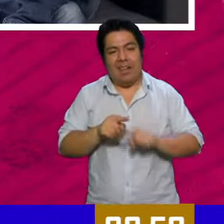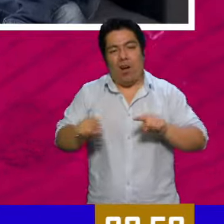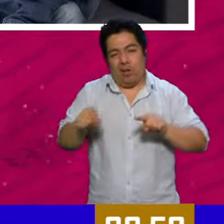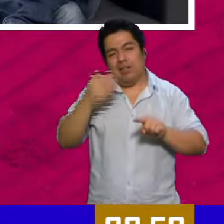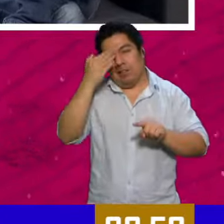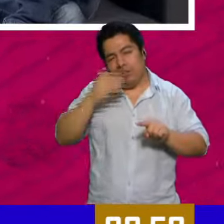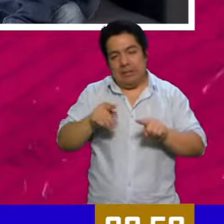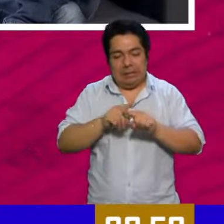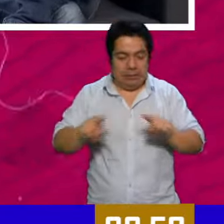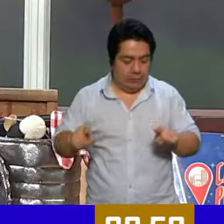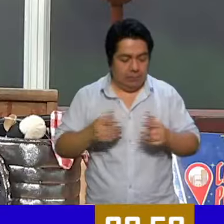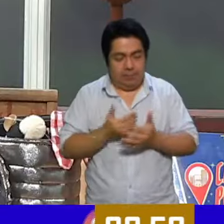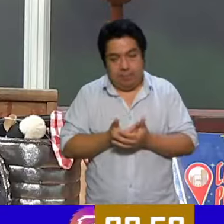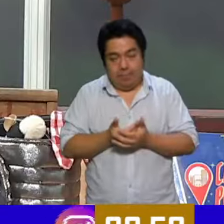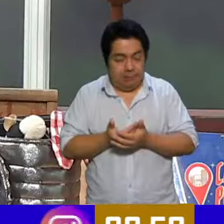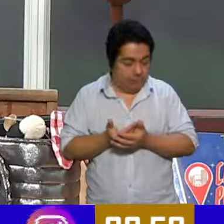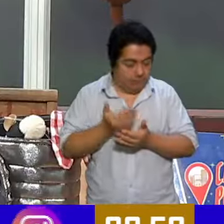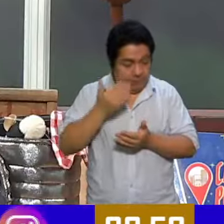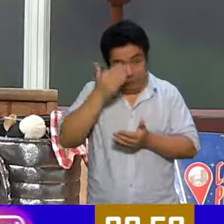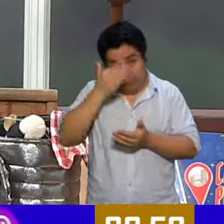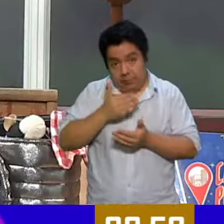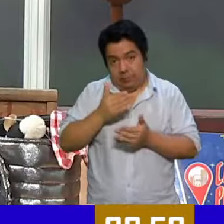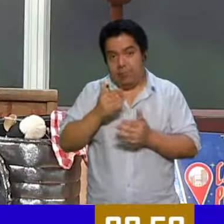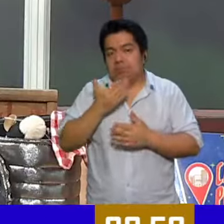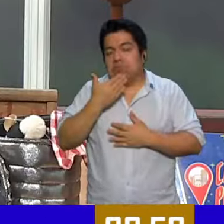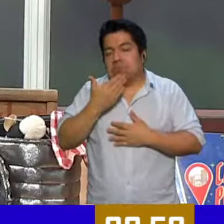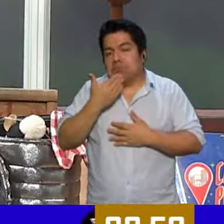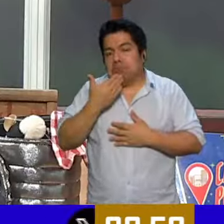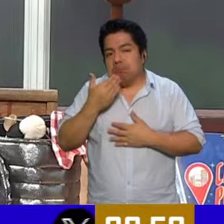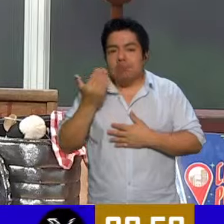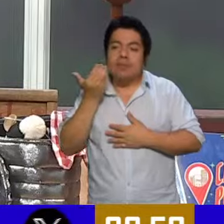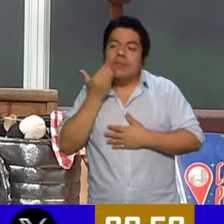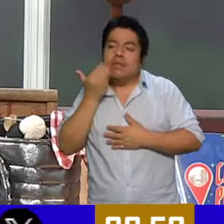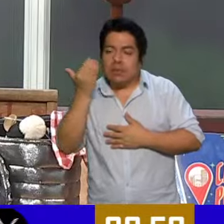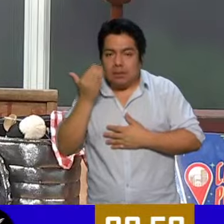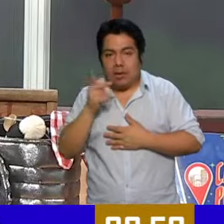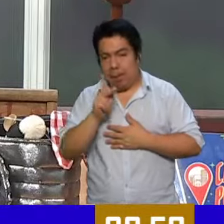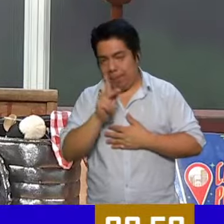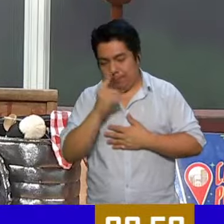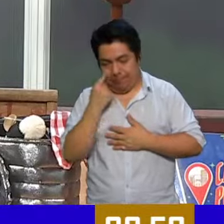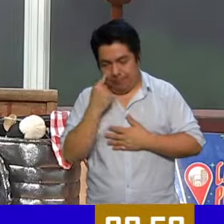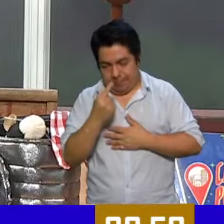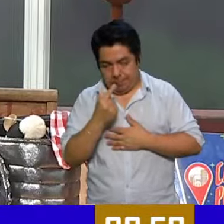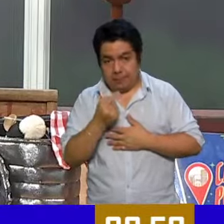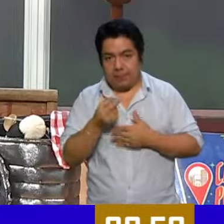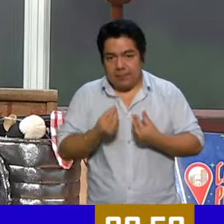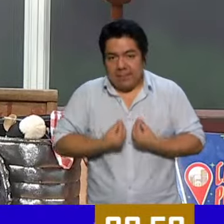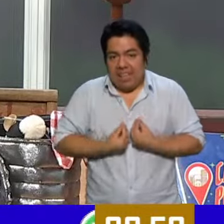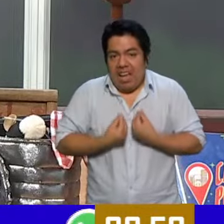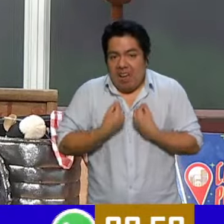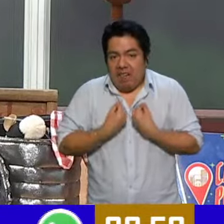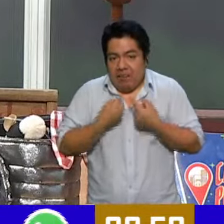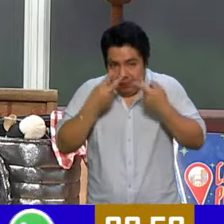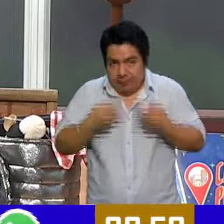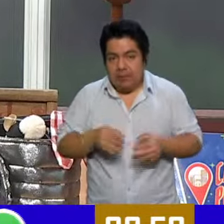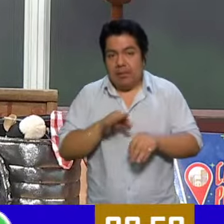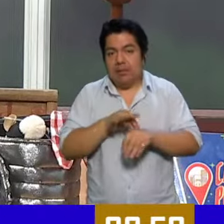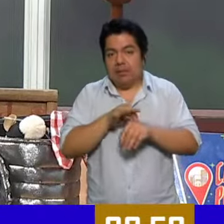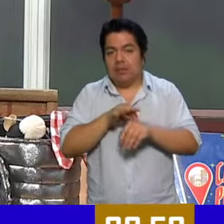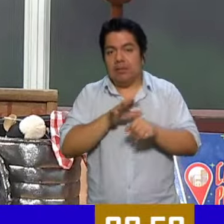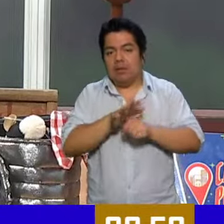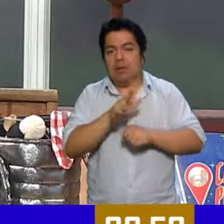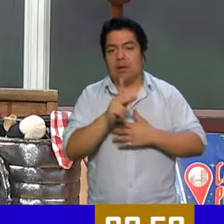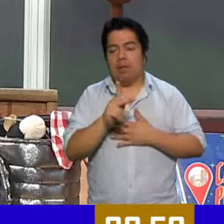etcétera. Con... Y yo quisiera saber, porque se oye bien chido, Armando, pero uh-huh, ¿cómo en la vida real, qué servicios puede